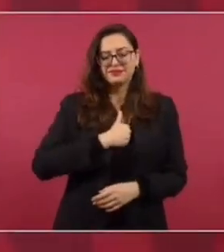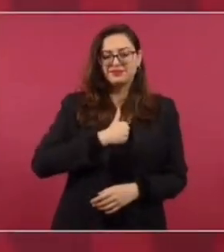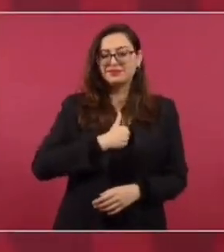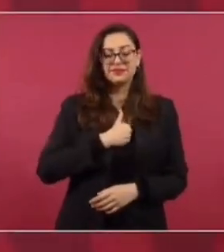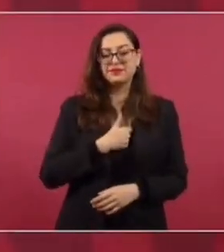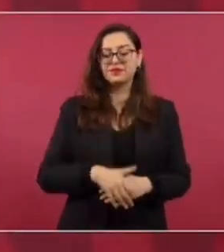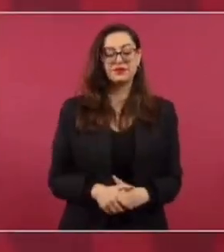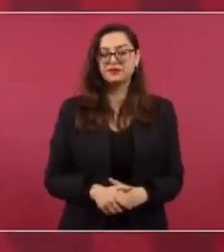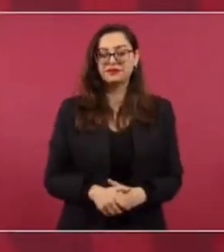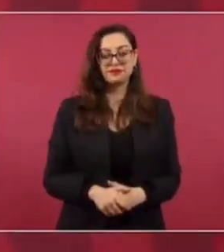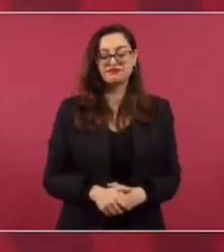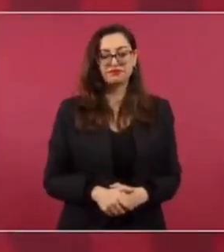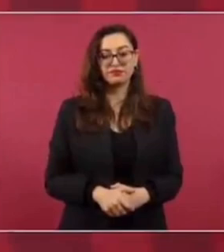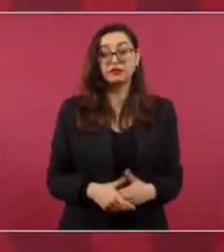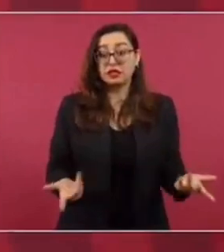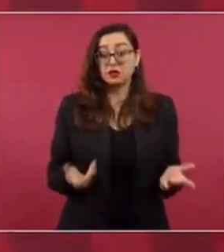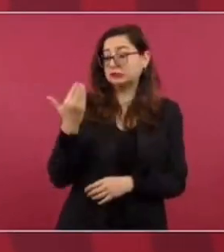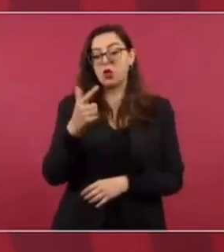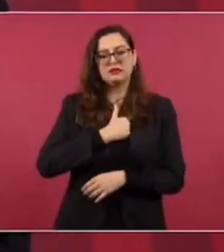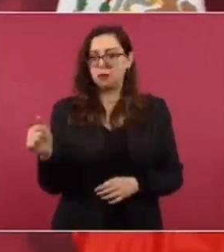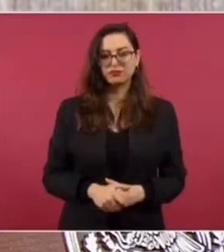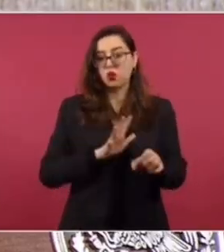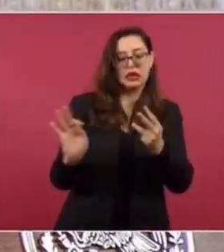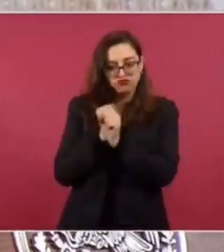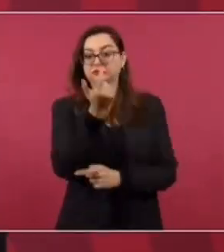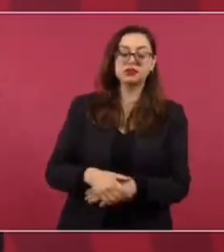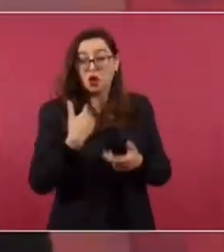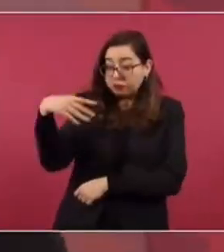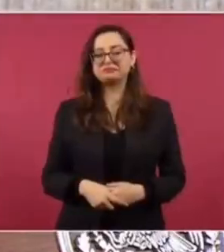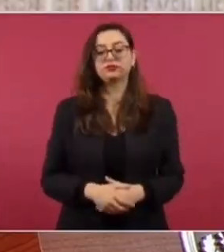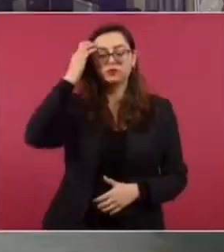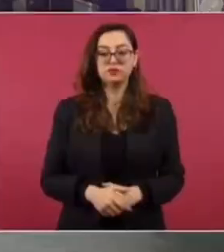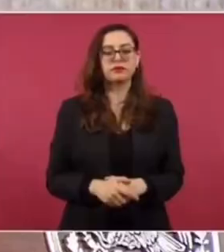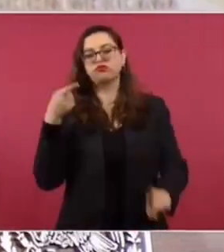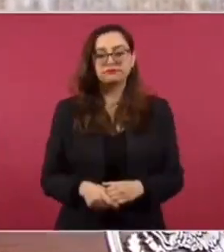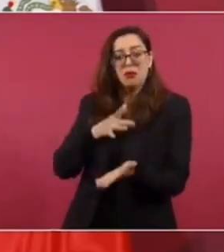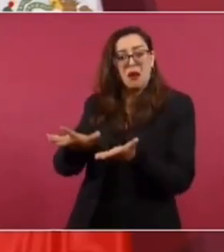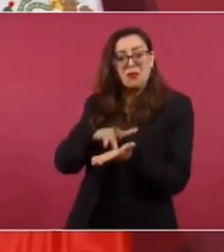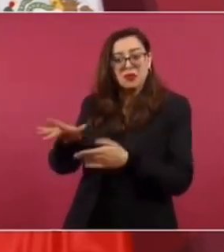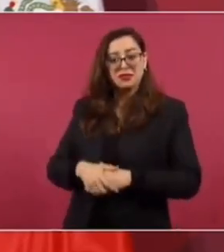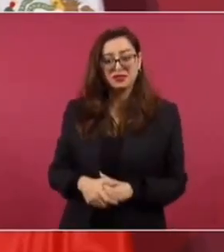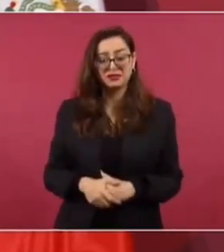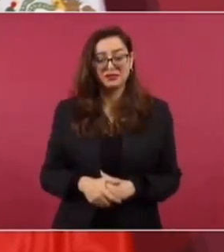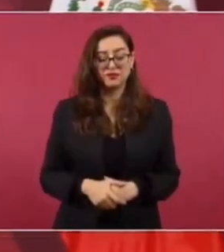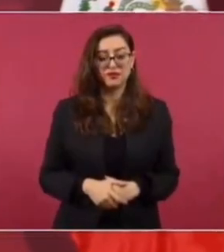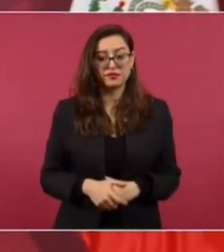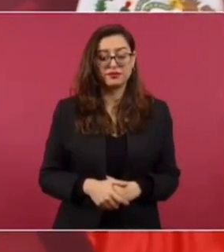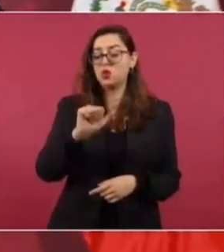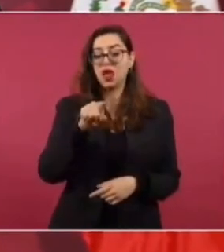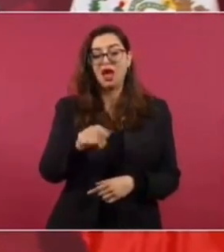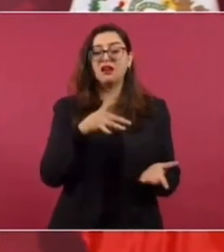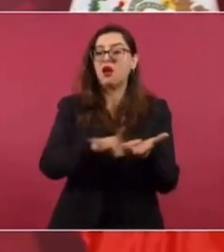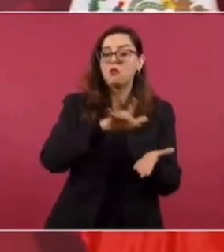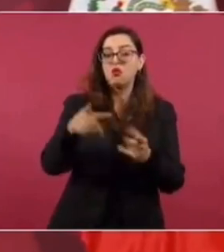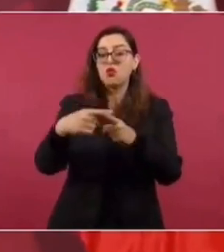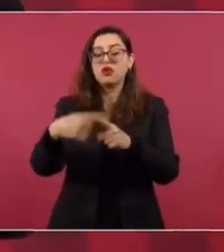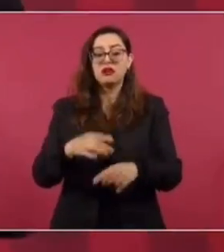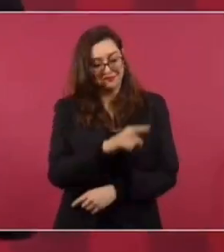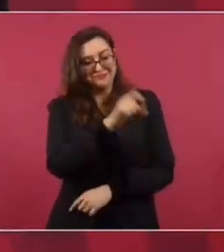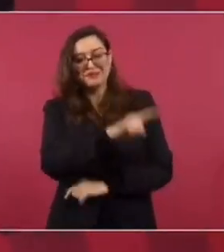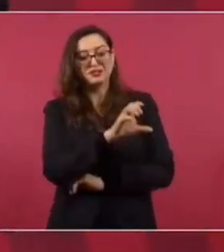esta situación de Ciro Gómez Leyva. Una eternidad más tarde. ¿Quiénes apoyaron a García Luna? Pues